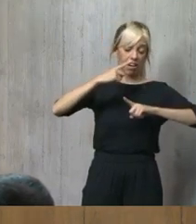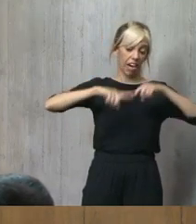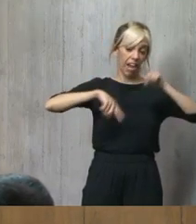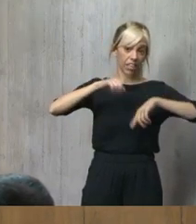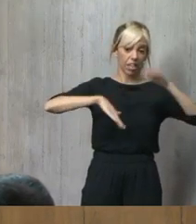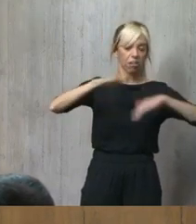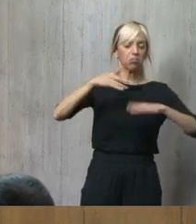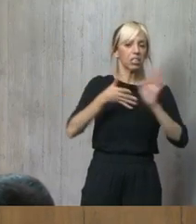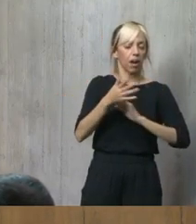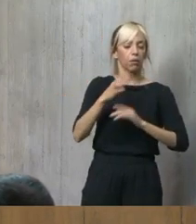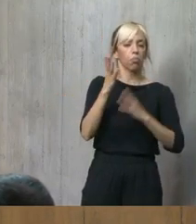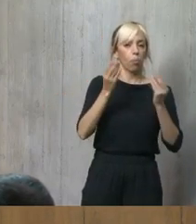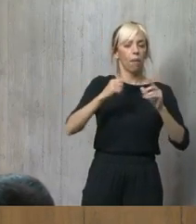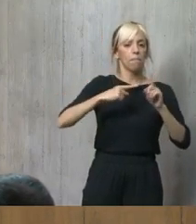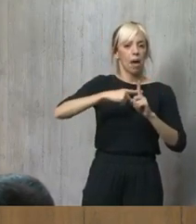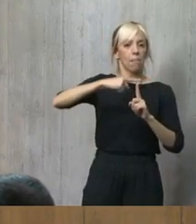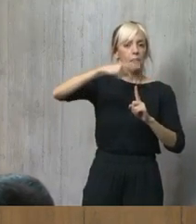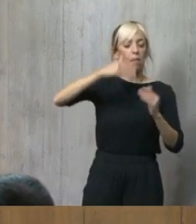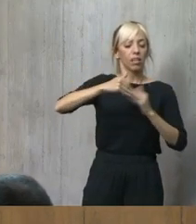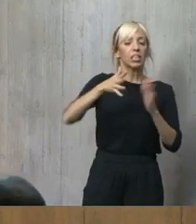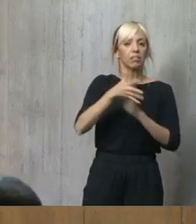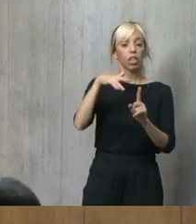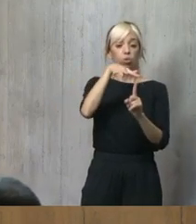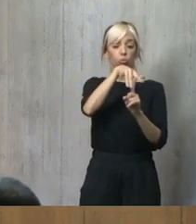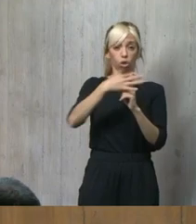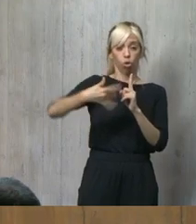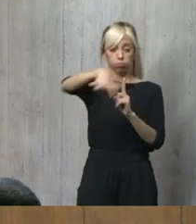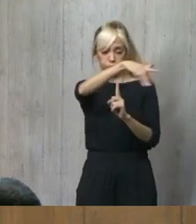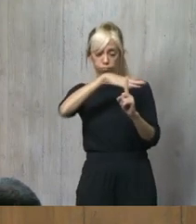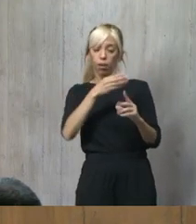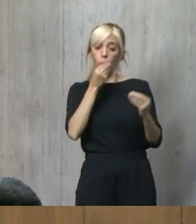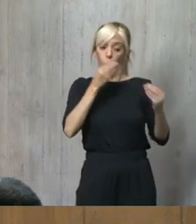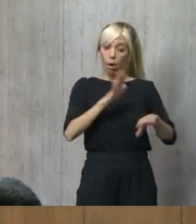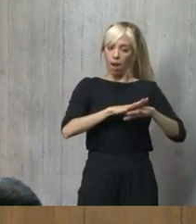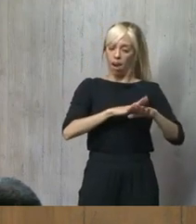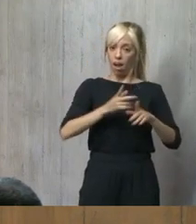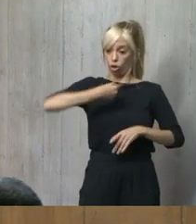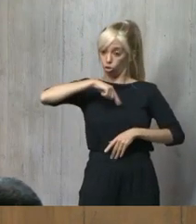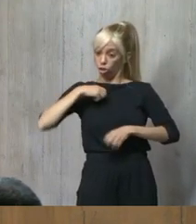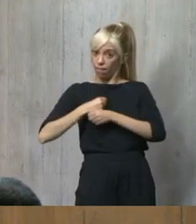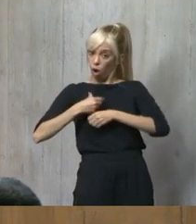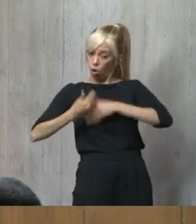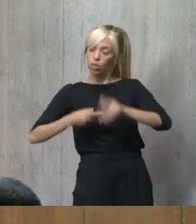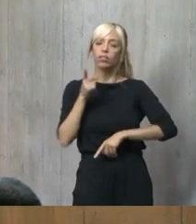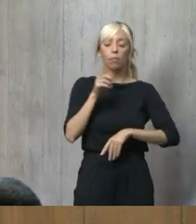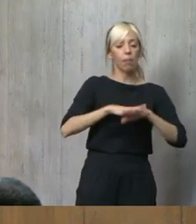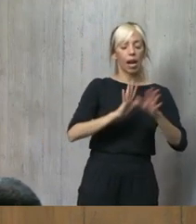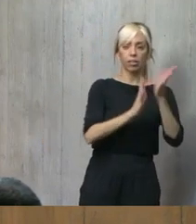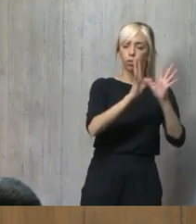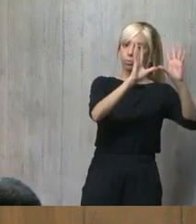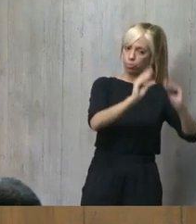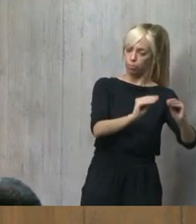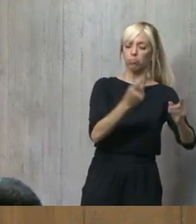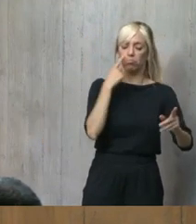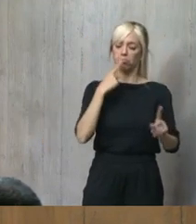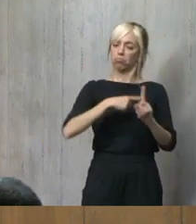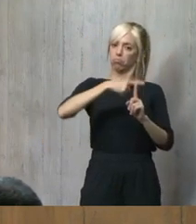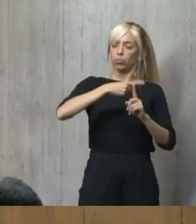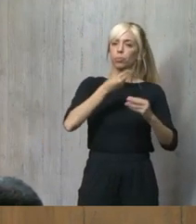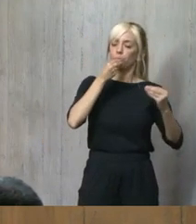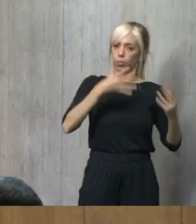cual son condiciones favorables para nosotros y desfavorables para la evolución del incendio. Yo creo que es importante